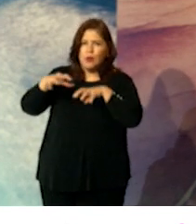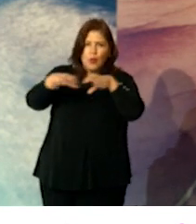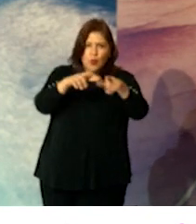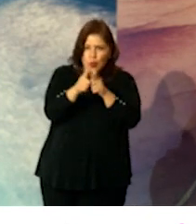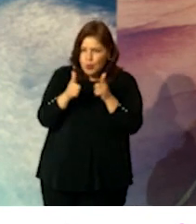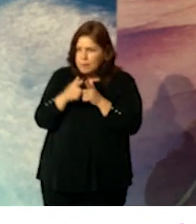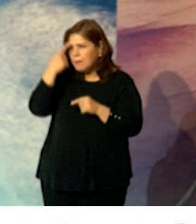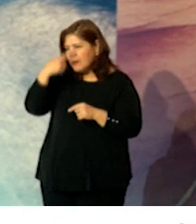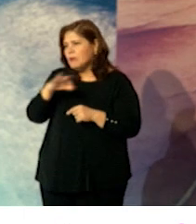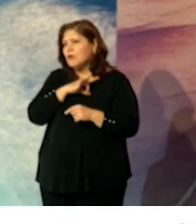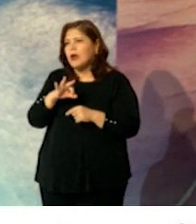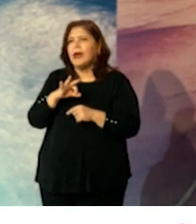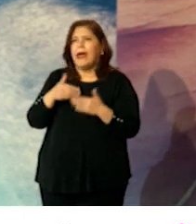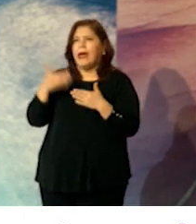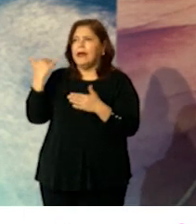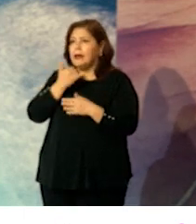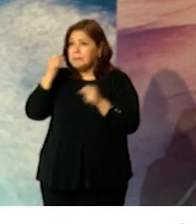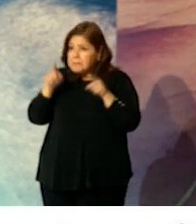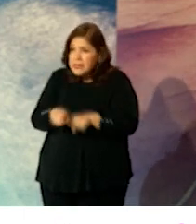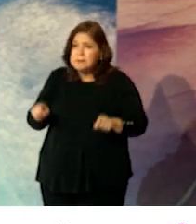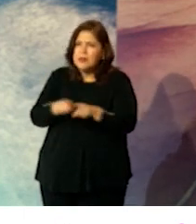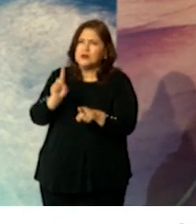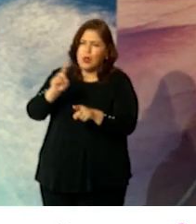pues, no caigamos en los mismos errores de siempre. Muchas gracias.